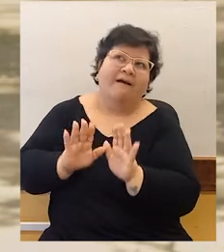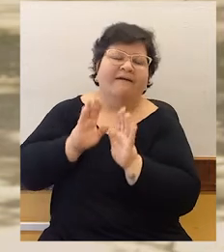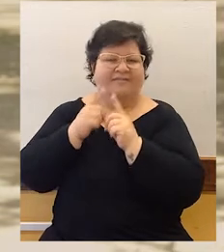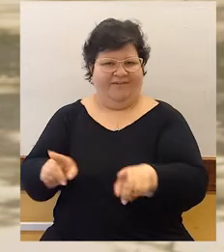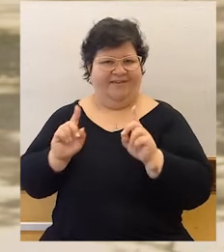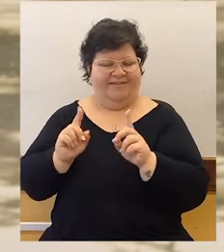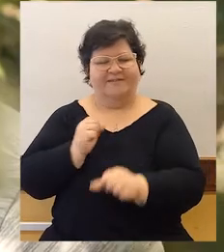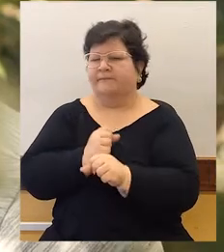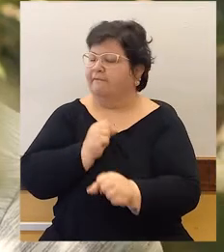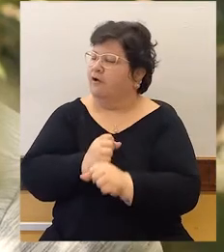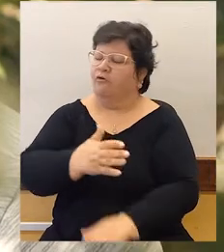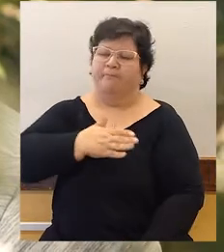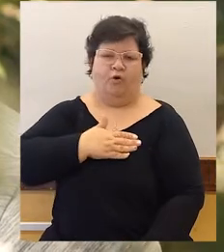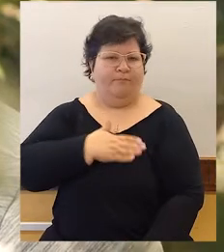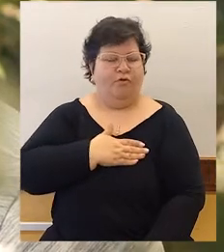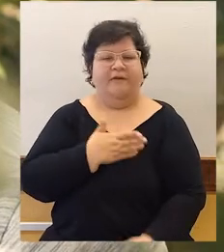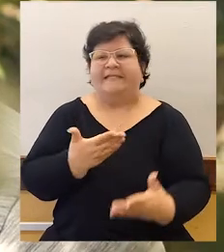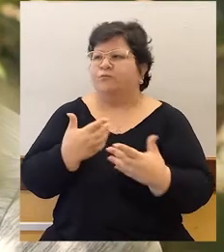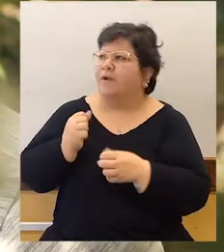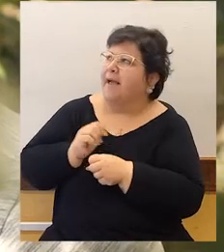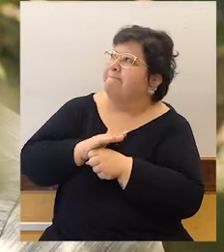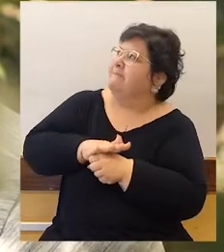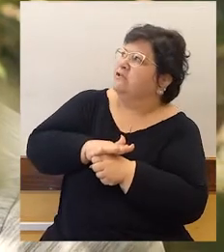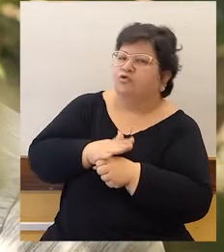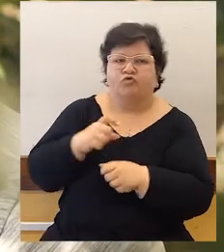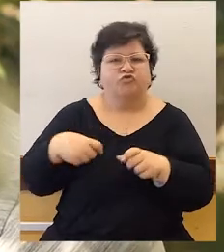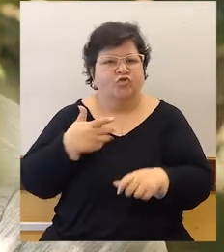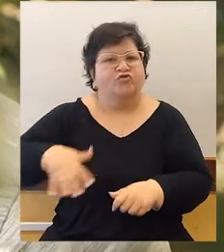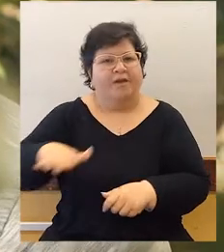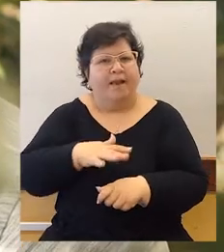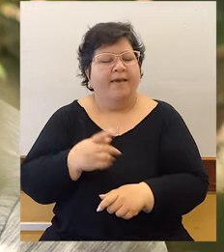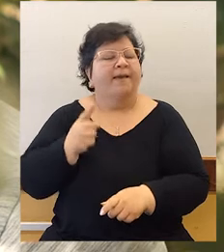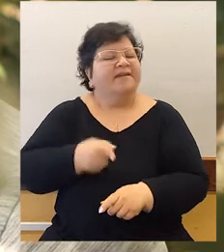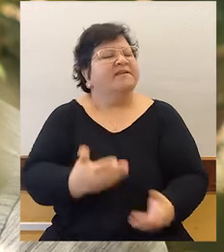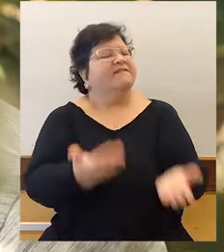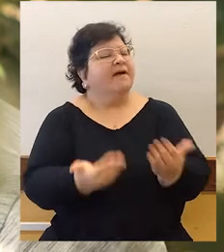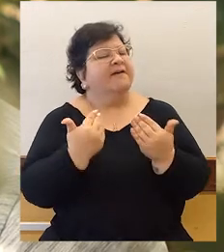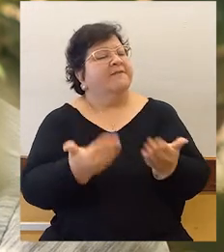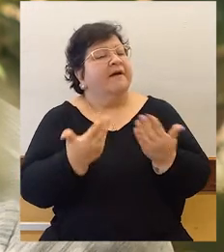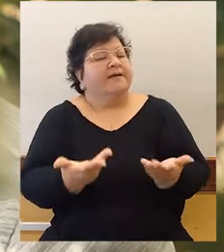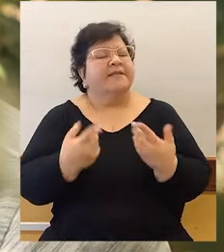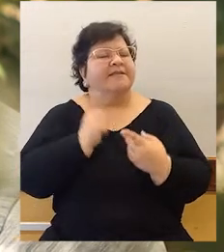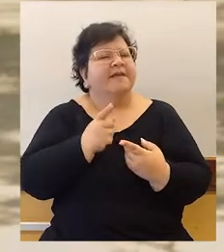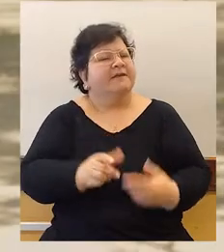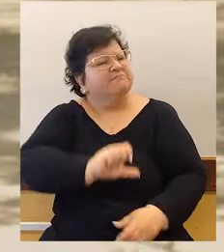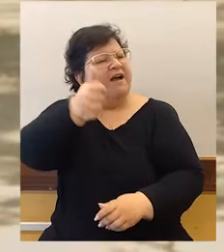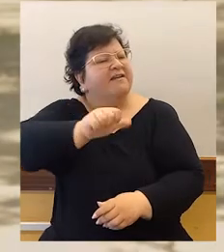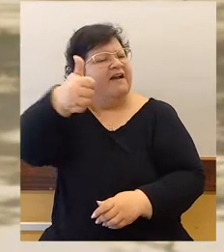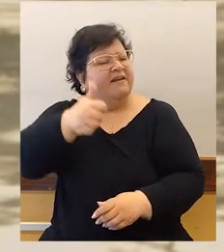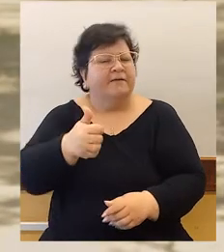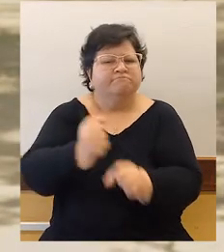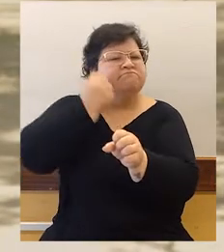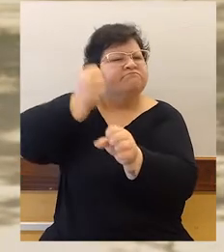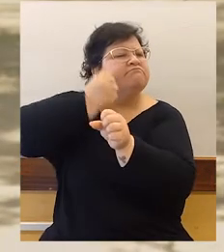Es el trabajo de uno y además también tiene una presión social de que siempre se le exige al deportista de que tiene que rendir, que tiene que ganar y no se dan